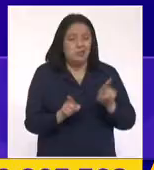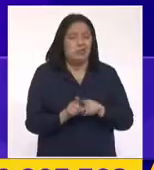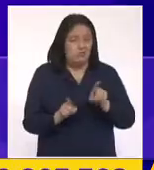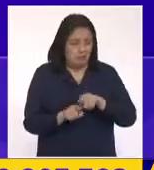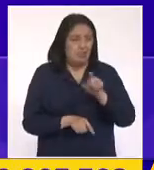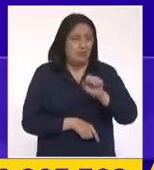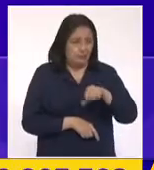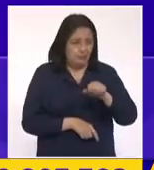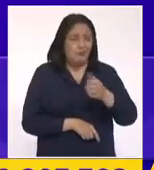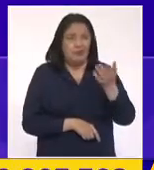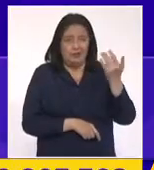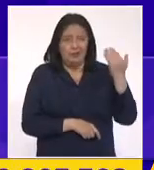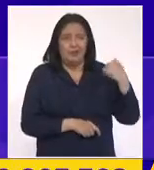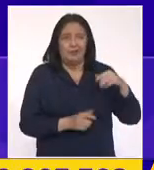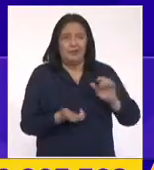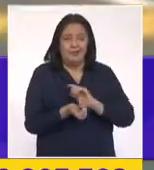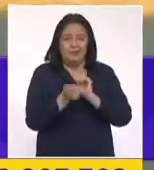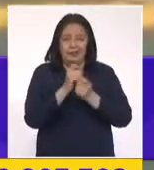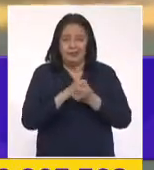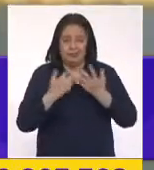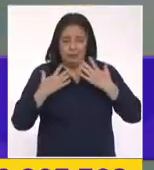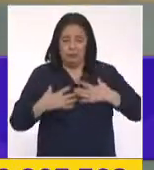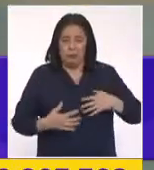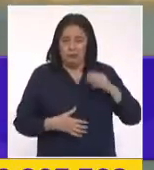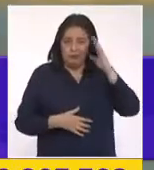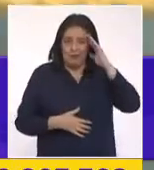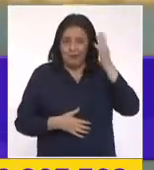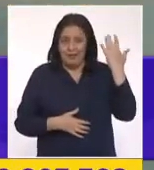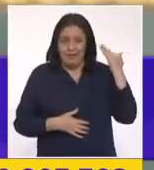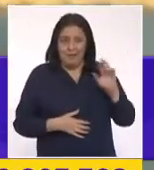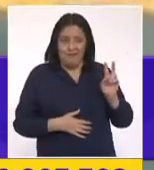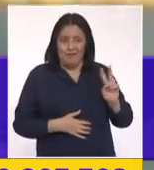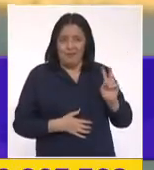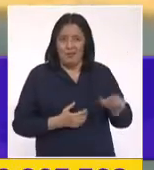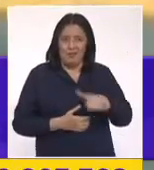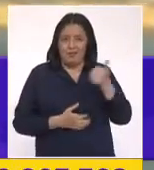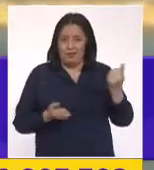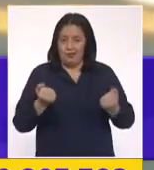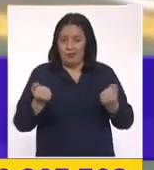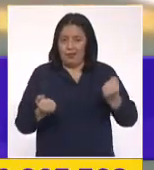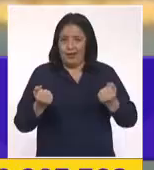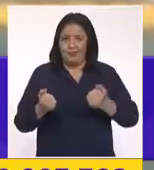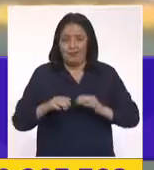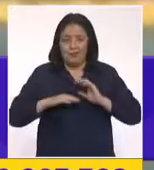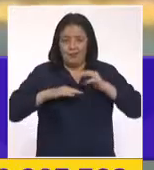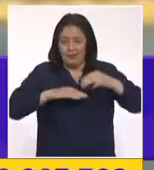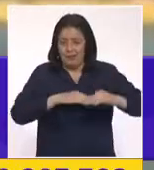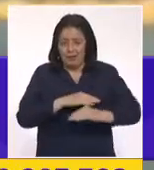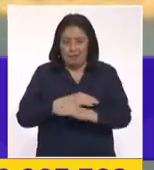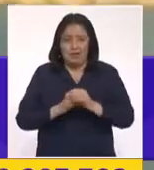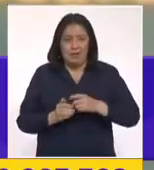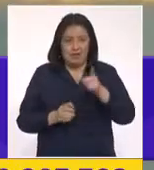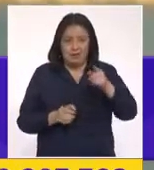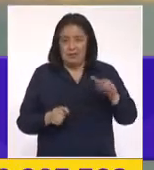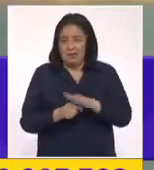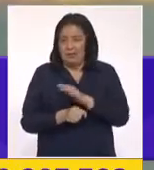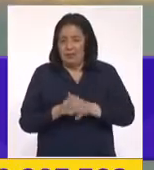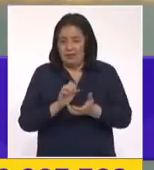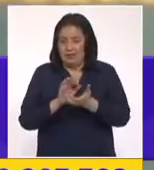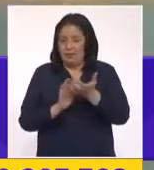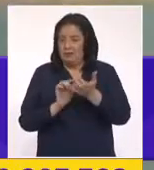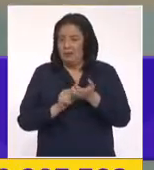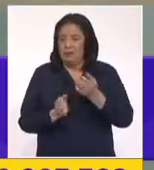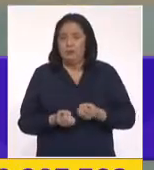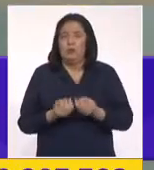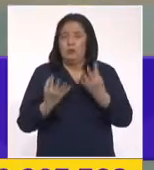criminales, vestidos como policías que interceptaron el último viernes otra furgoneta en la Costa Verde, llena de celulares valorizada en